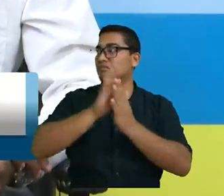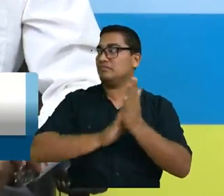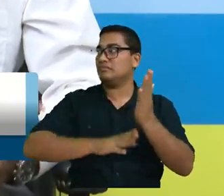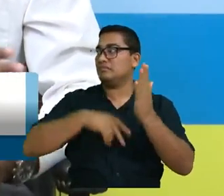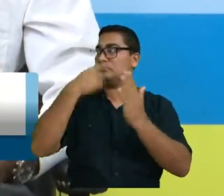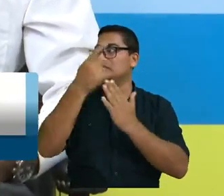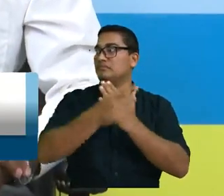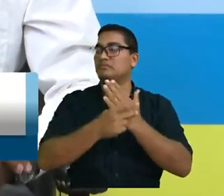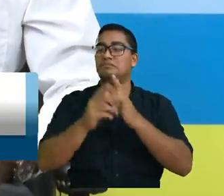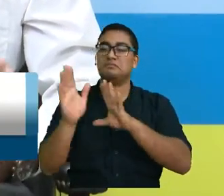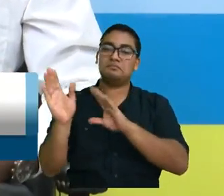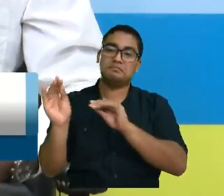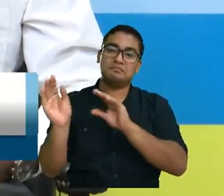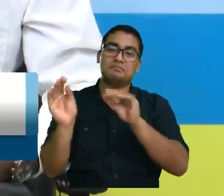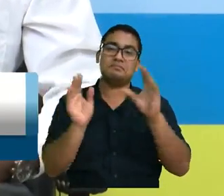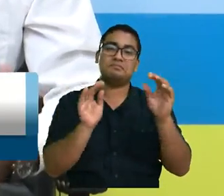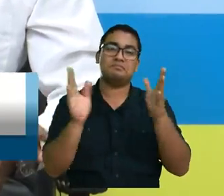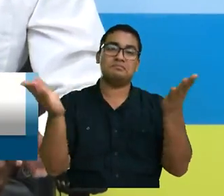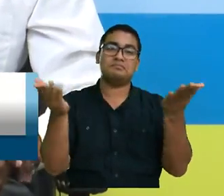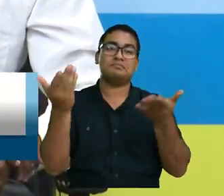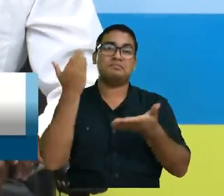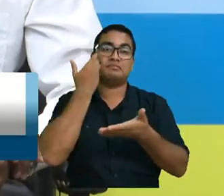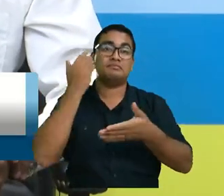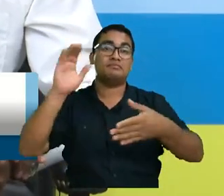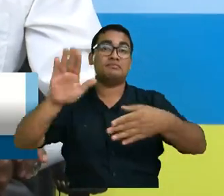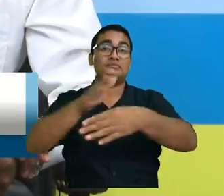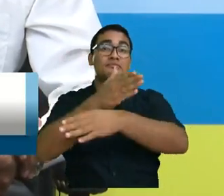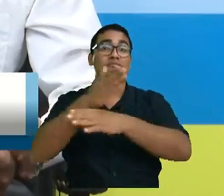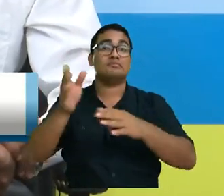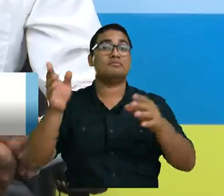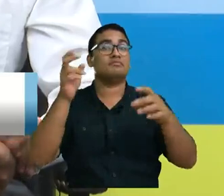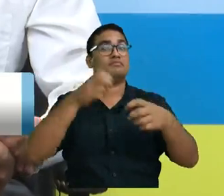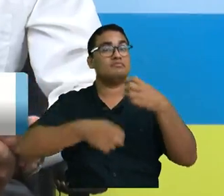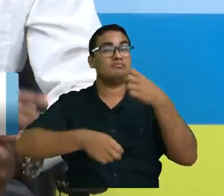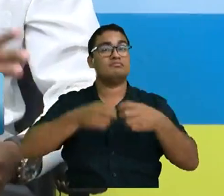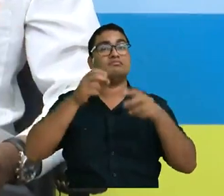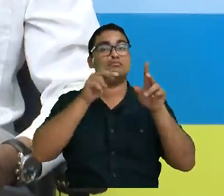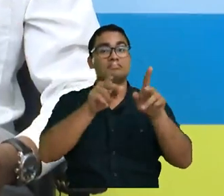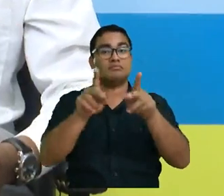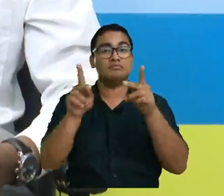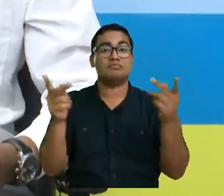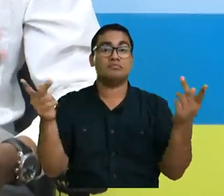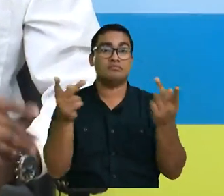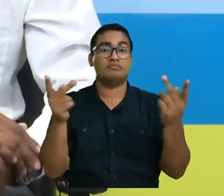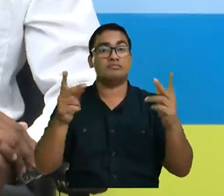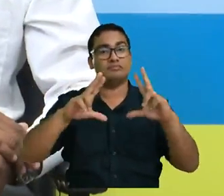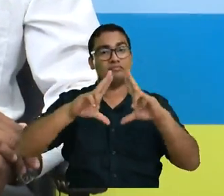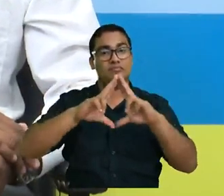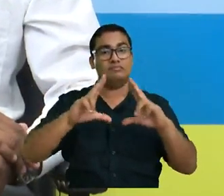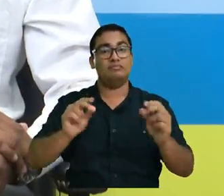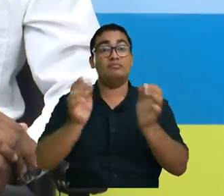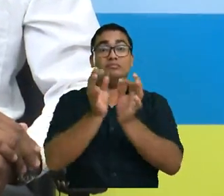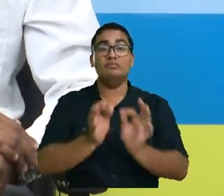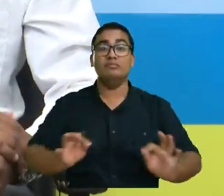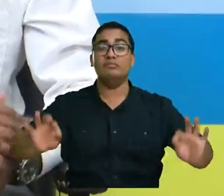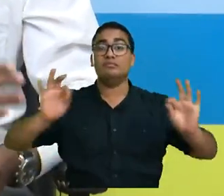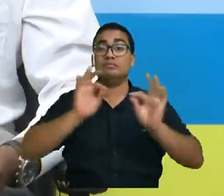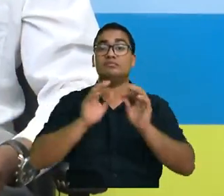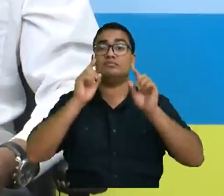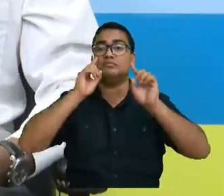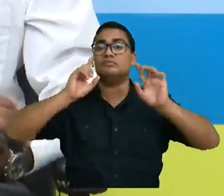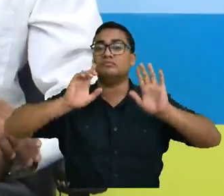los diferentes padecimientos, las diferentes enfermedades que afectan a la población nicaragüense y lo más importante que es la